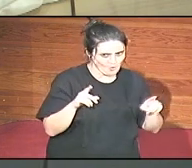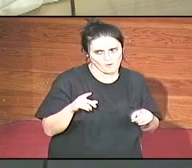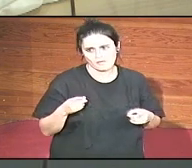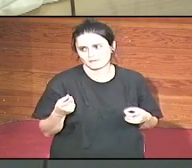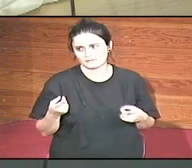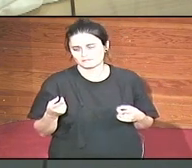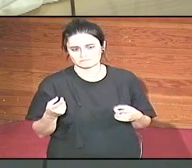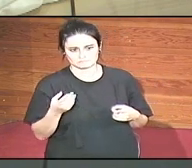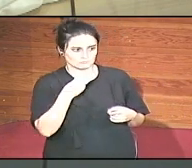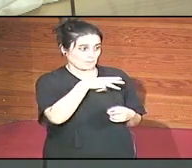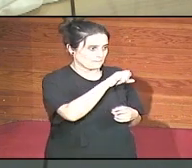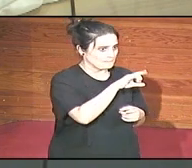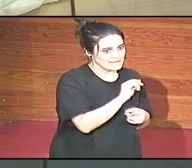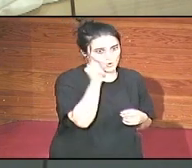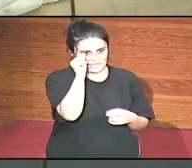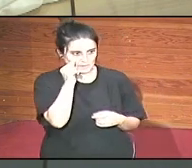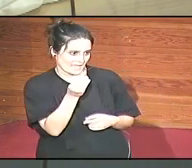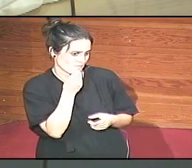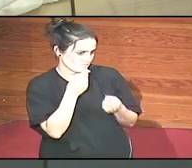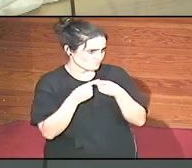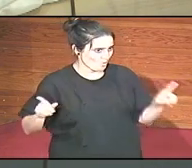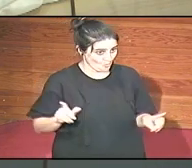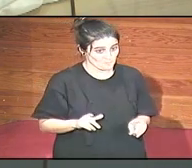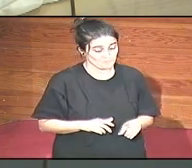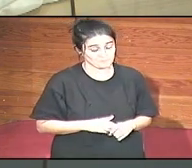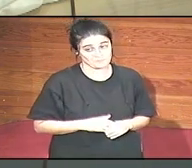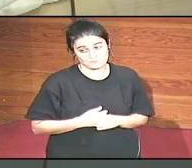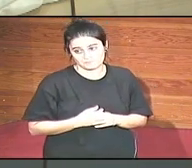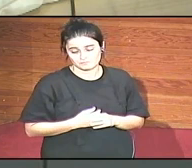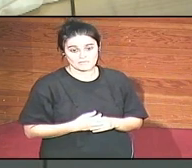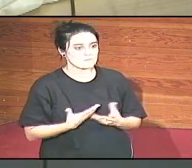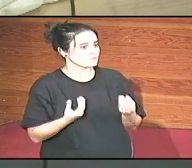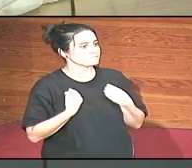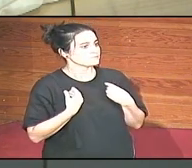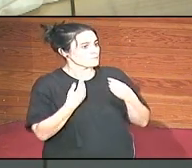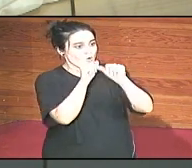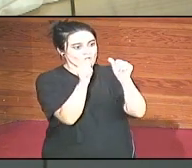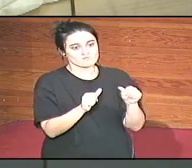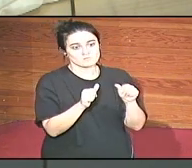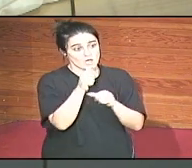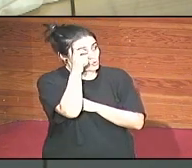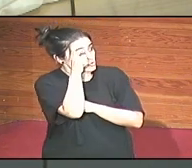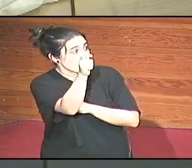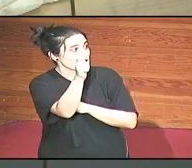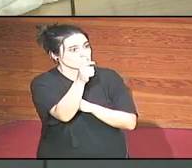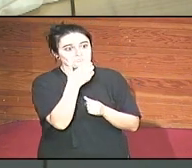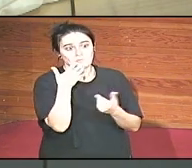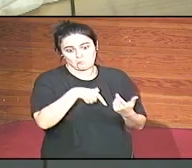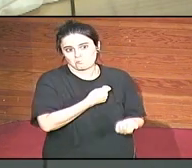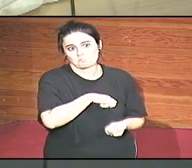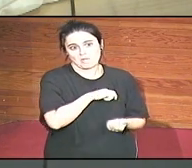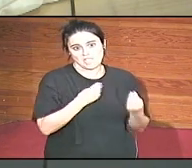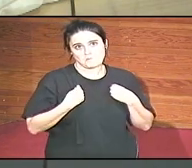mal entonces pero bueno viven de una manera rural como vivíamos a lo mejor en españa hace